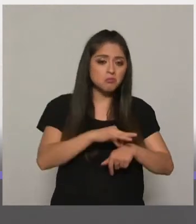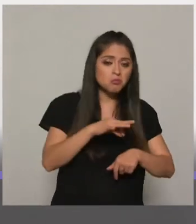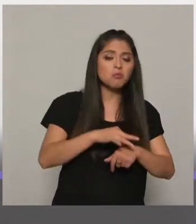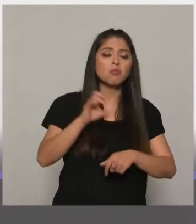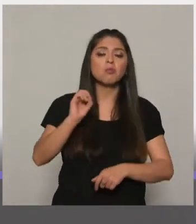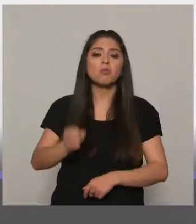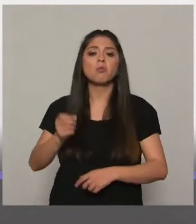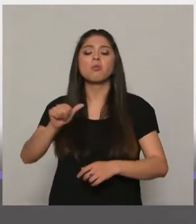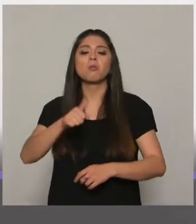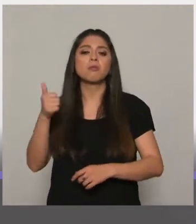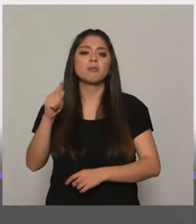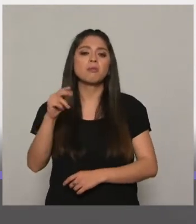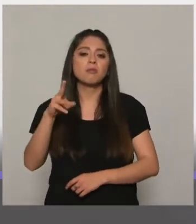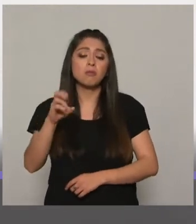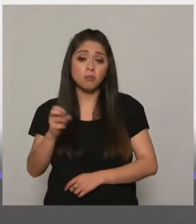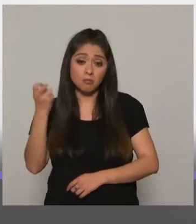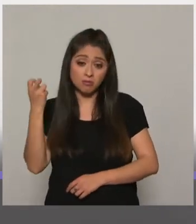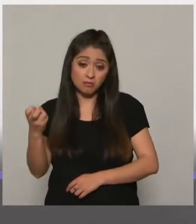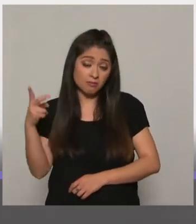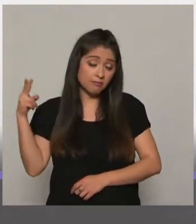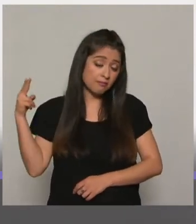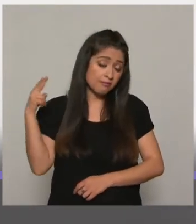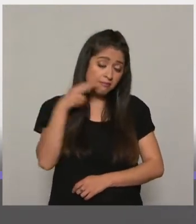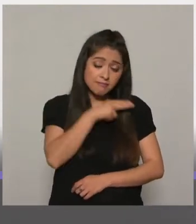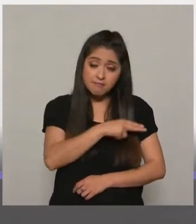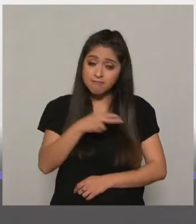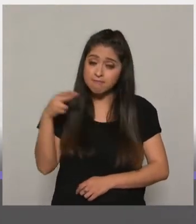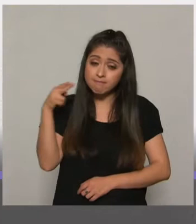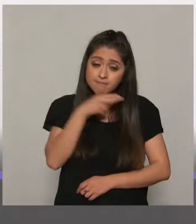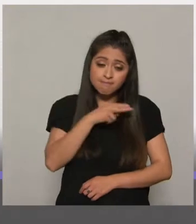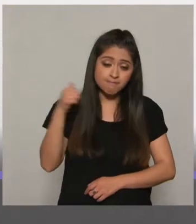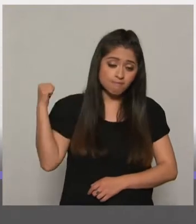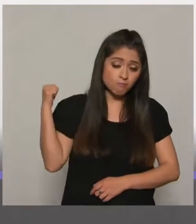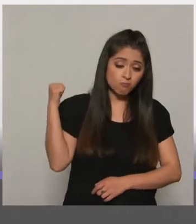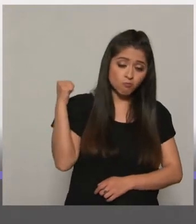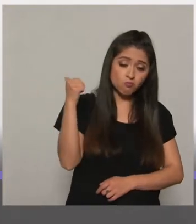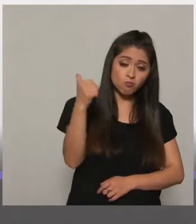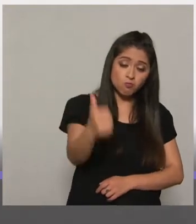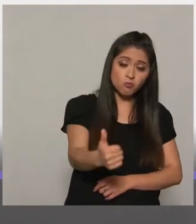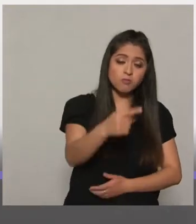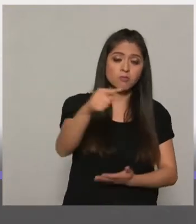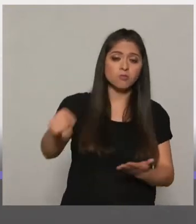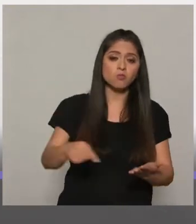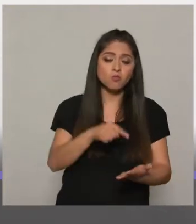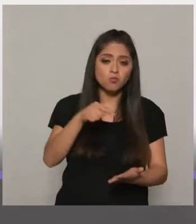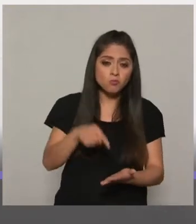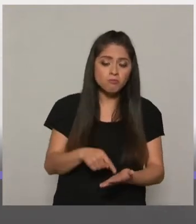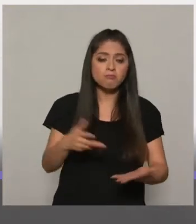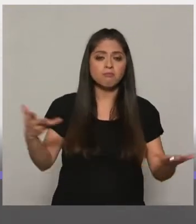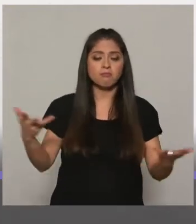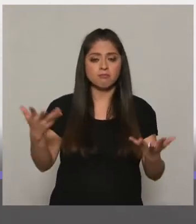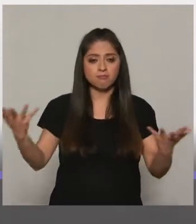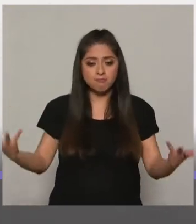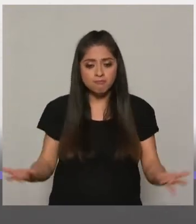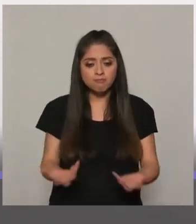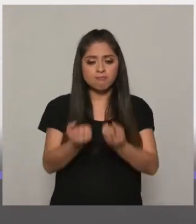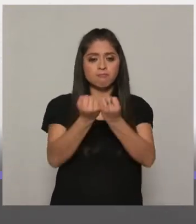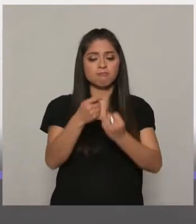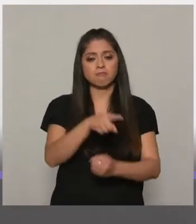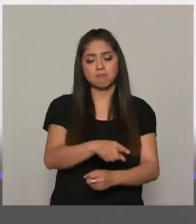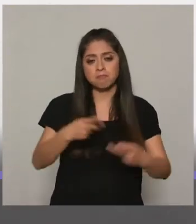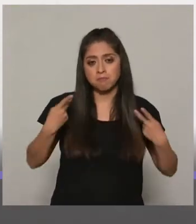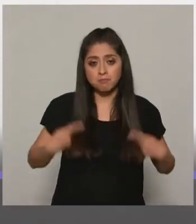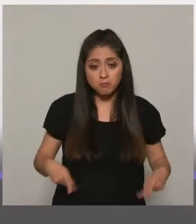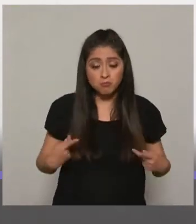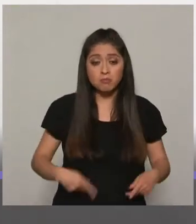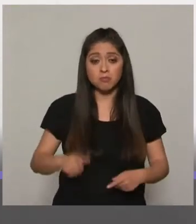en urgencias médicas, son los que tienen que llegar de manera prioritaria a este tipo de lugares, realizar el rescate de los pacientes, y